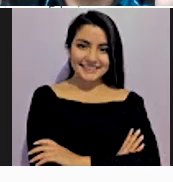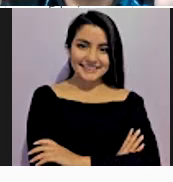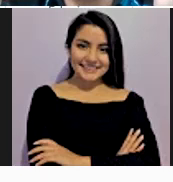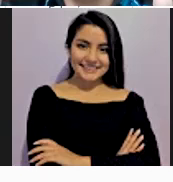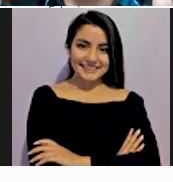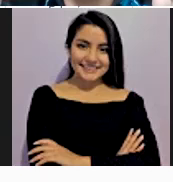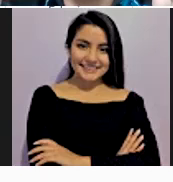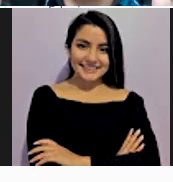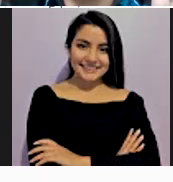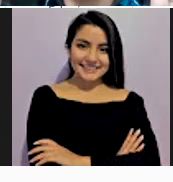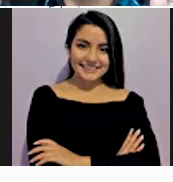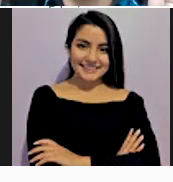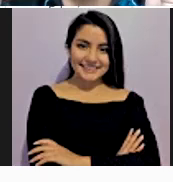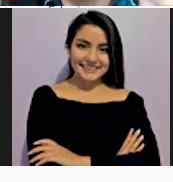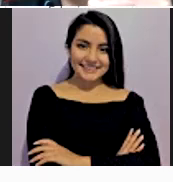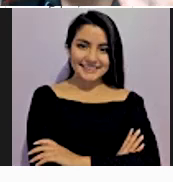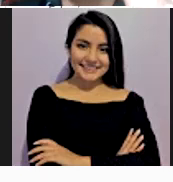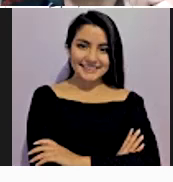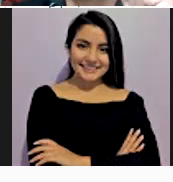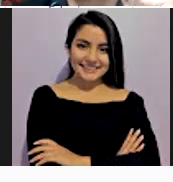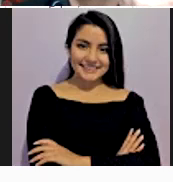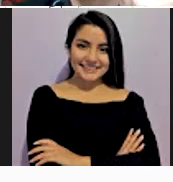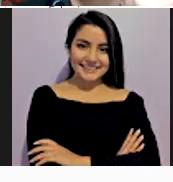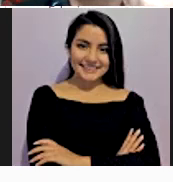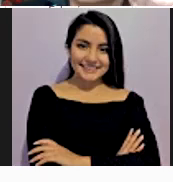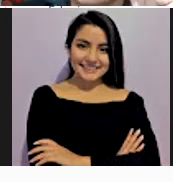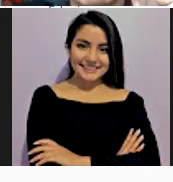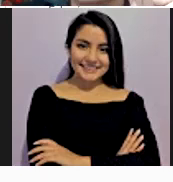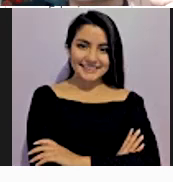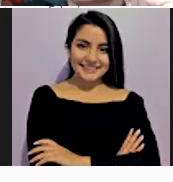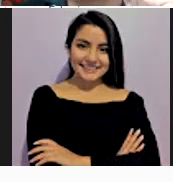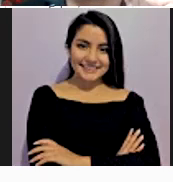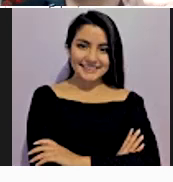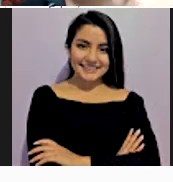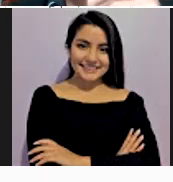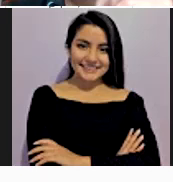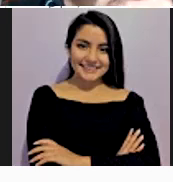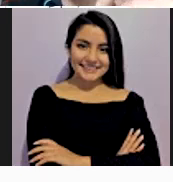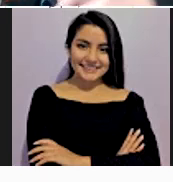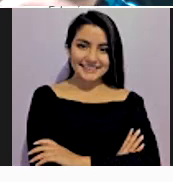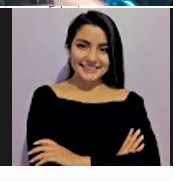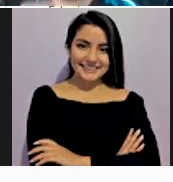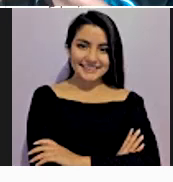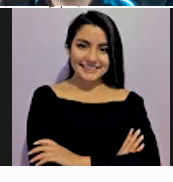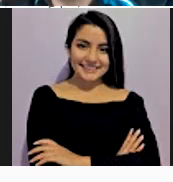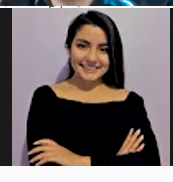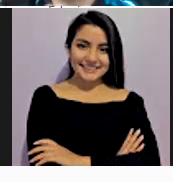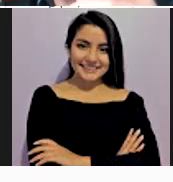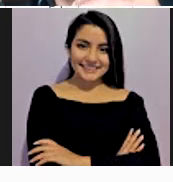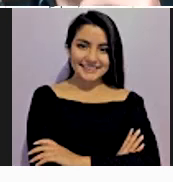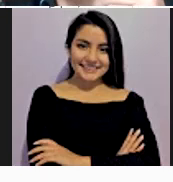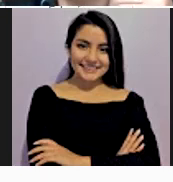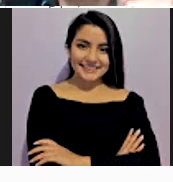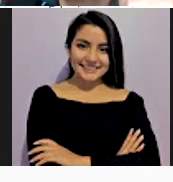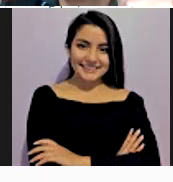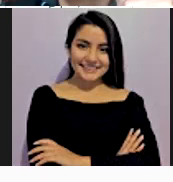aplico esto. Al contrario, no puedo aplicar este método, es negado. Entonces ya estamos analizando. Entonces, para aplicar un método, tenemos que analizar lo que